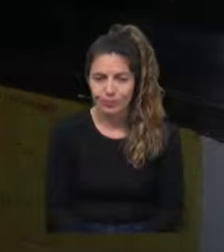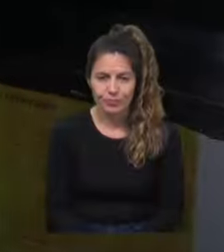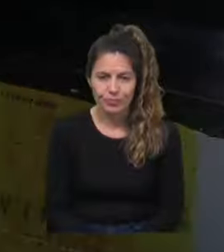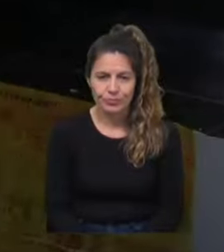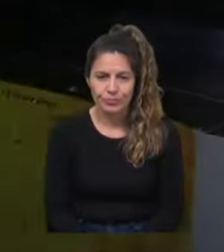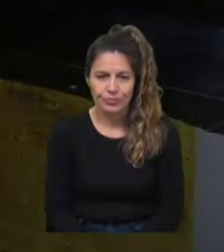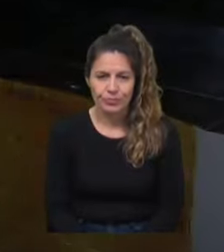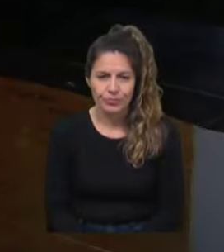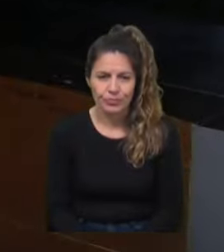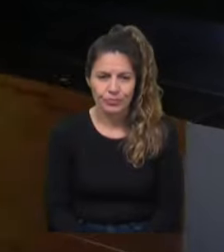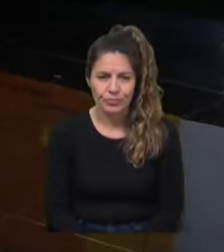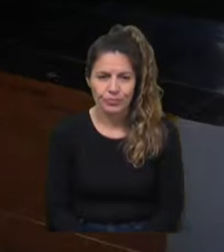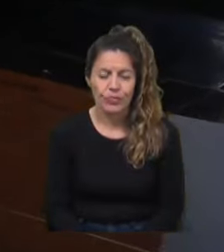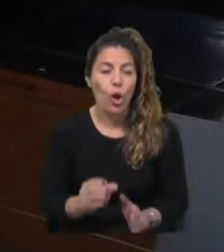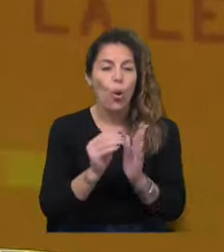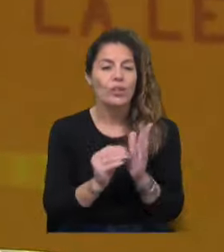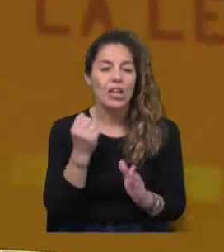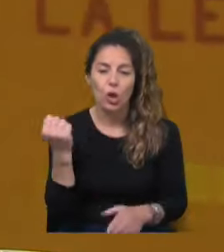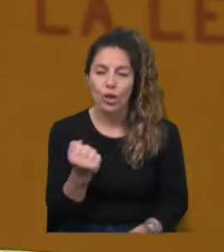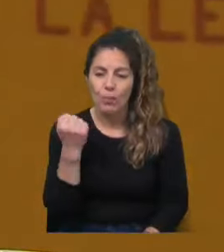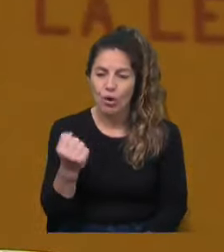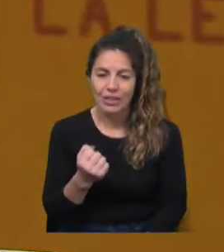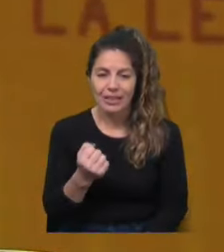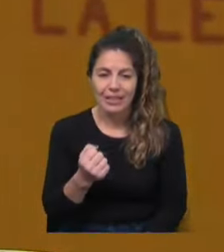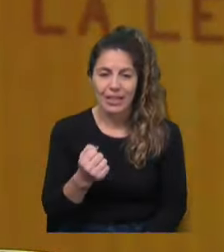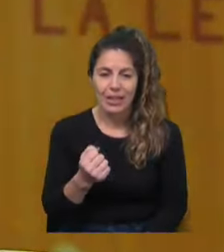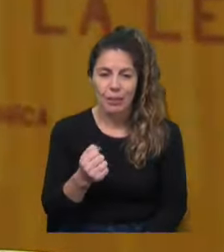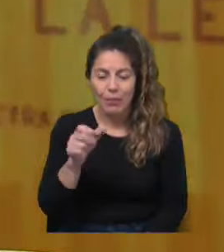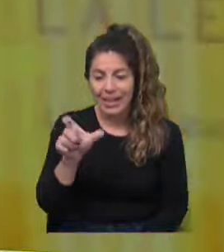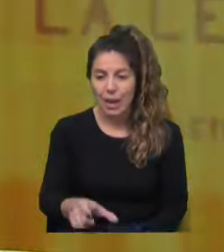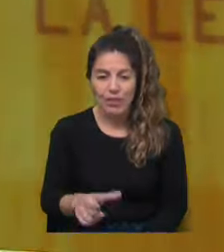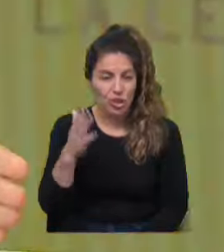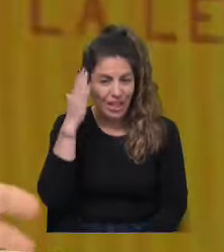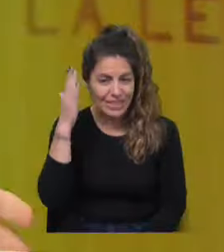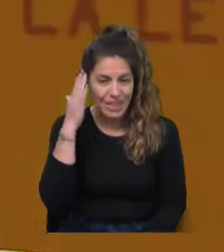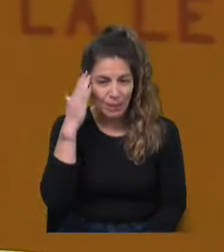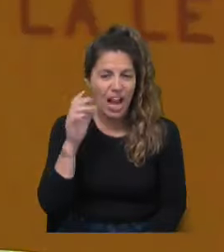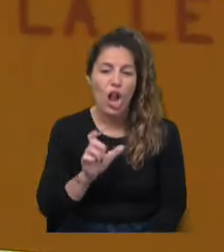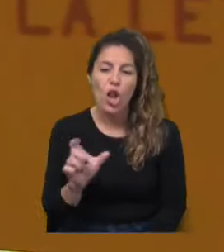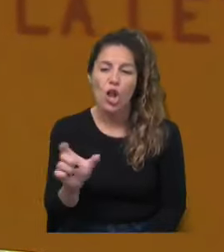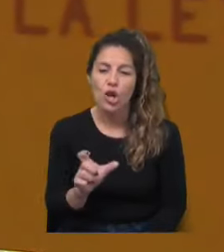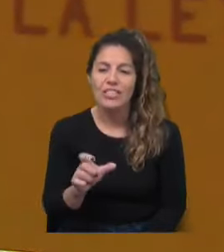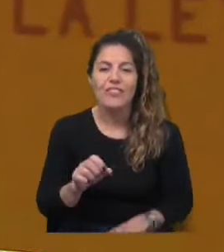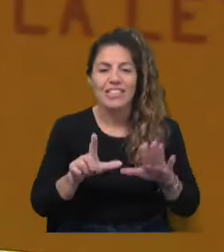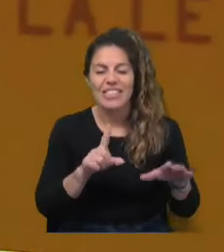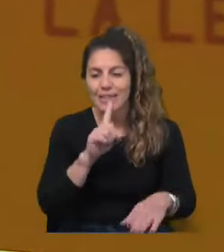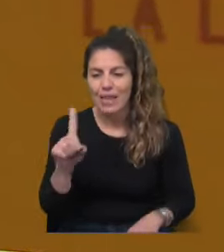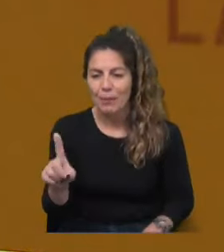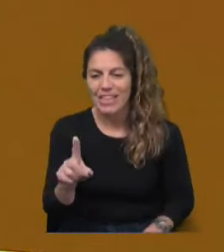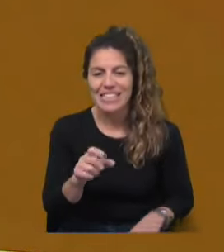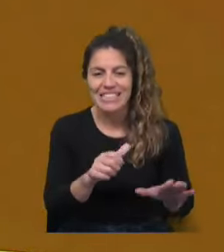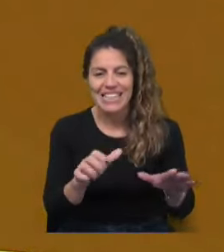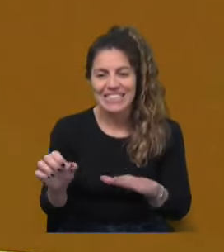Bueno, un dato importante, sí, para que los televidentes tengan un poco de idea, lo que significan estas